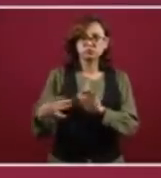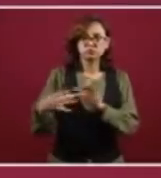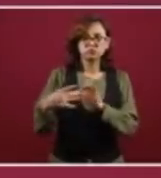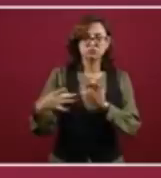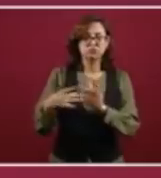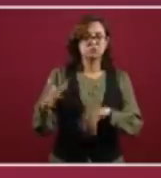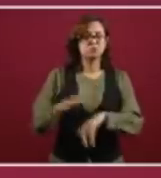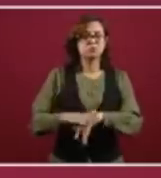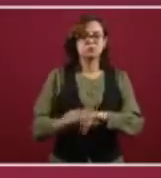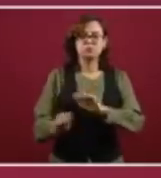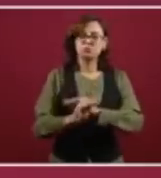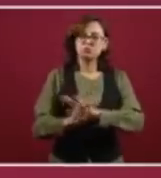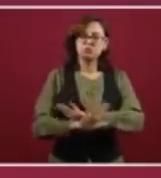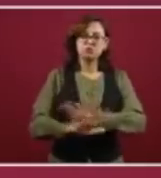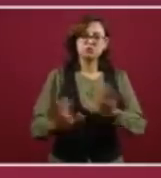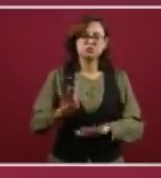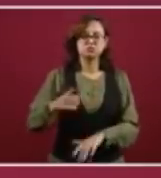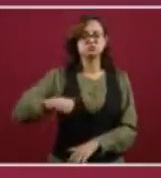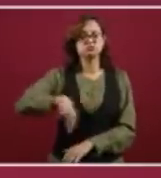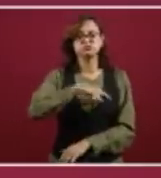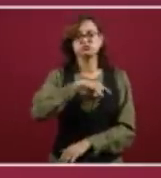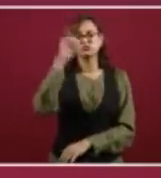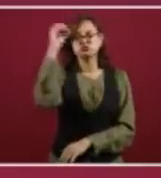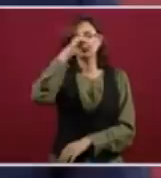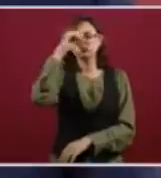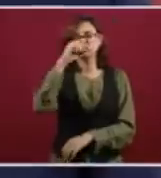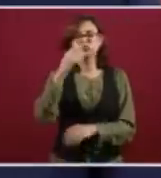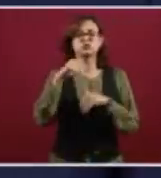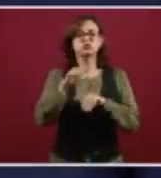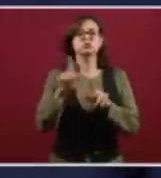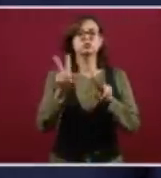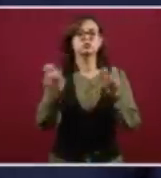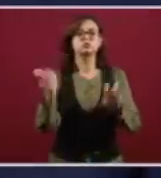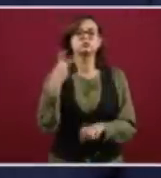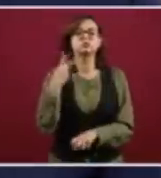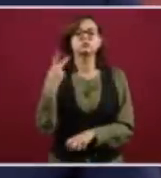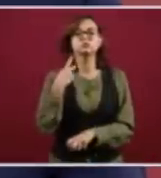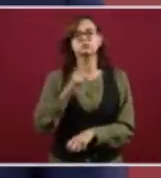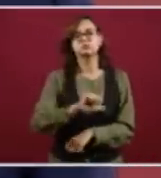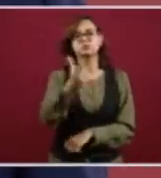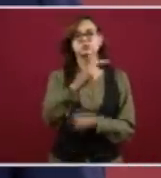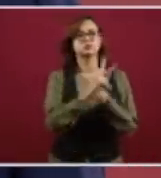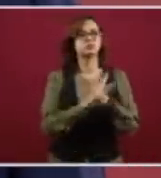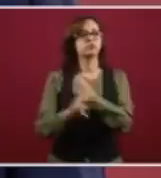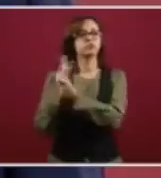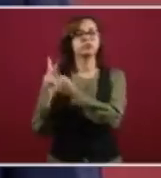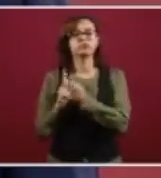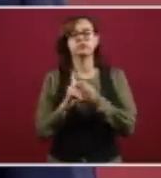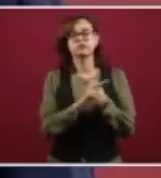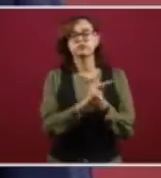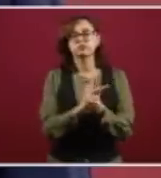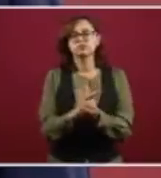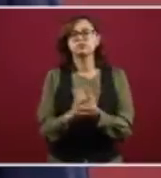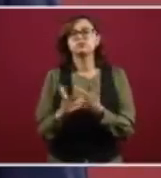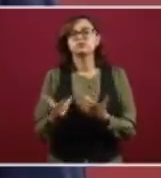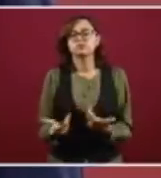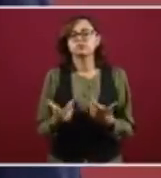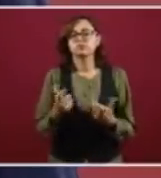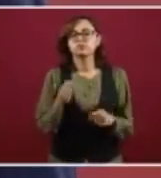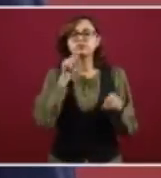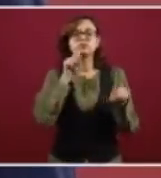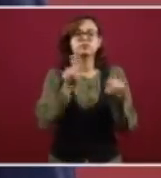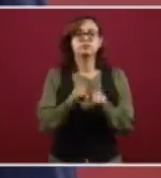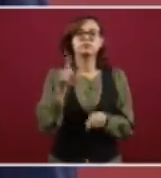muy clara nuestra postura en materia de política exterior y en los foros